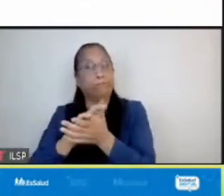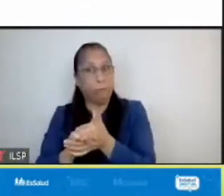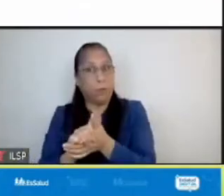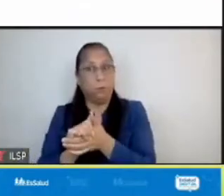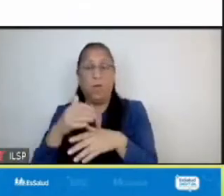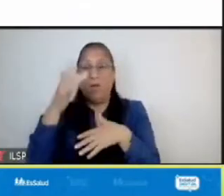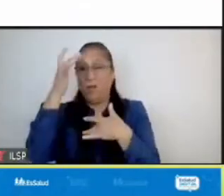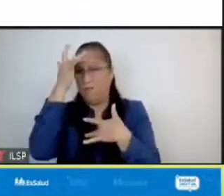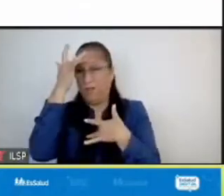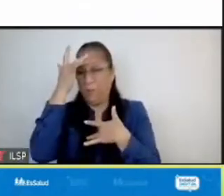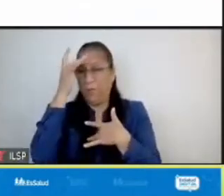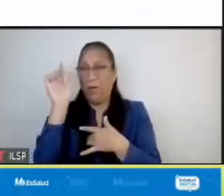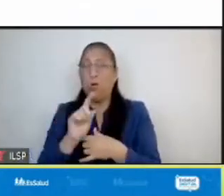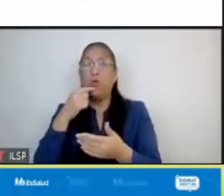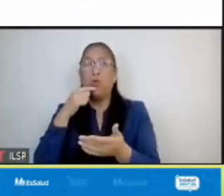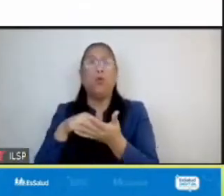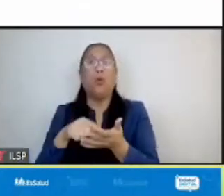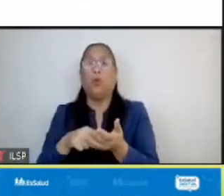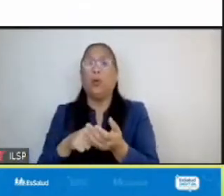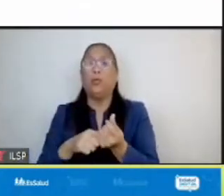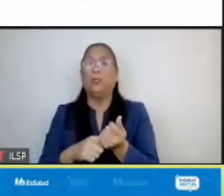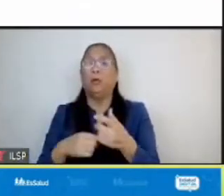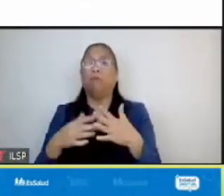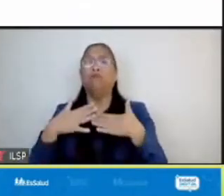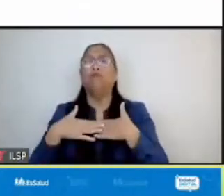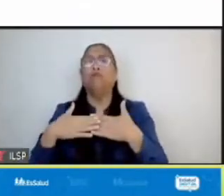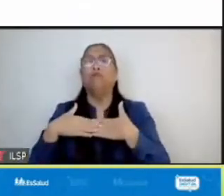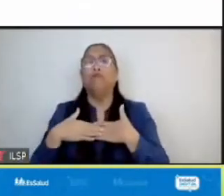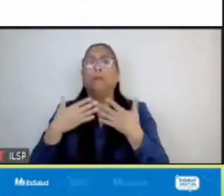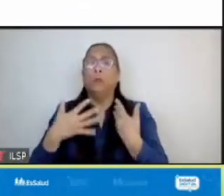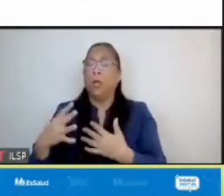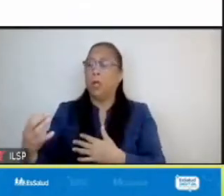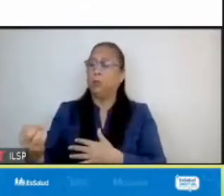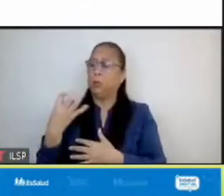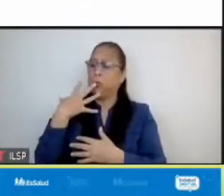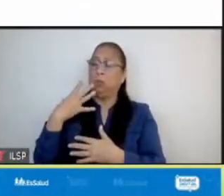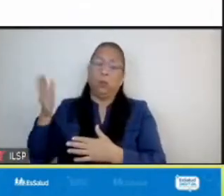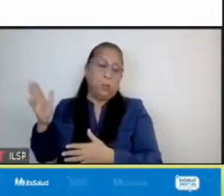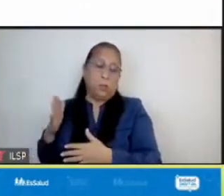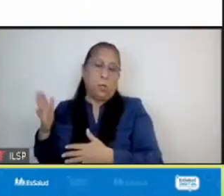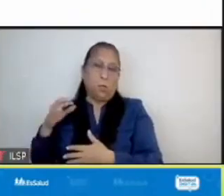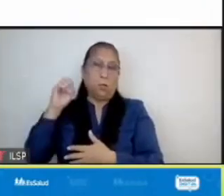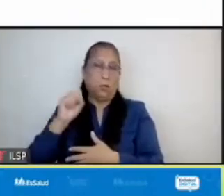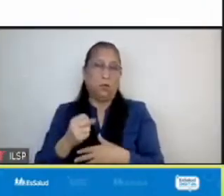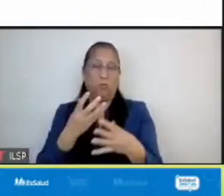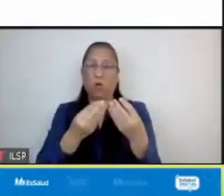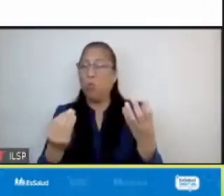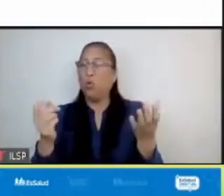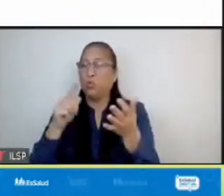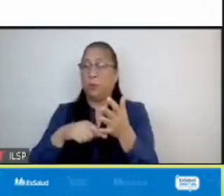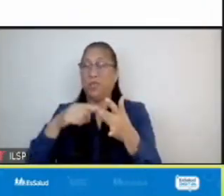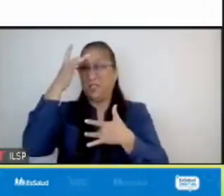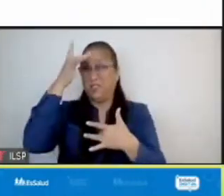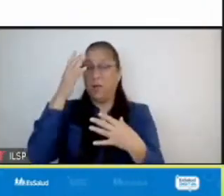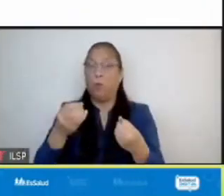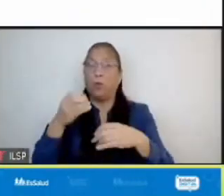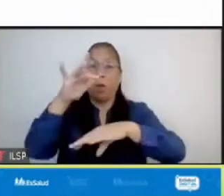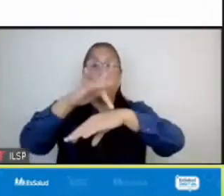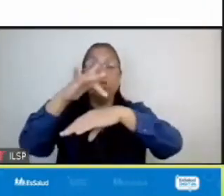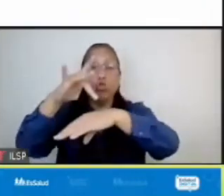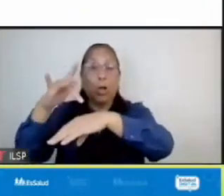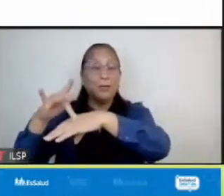por lo general, no es que pasa por aquí y uno la respira y entra. Obviamente, si alguien estornuda al costado, sí. Muchas veces la infección respiratoria es porque uno toca una